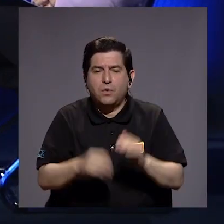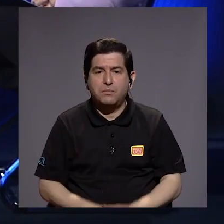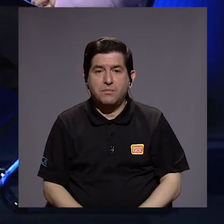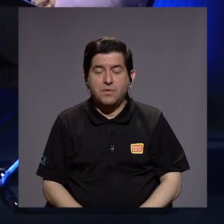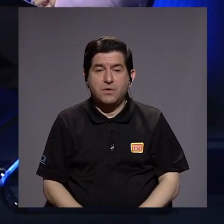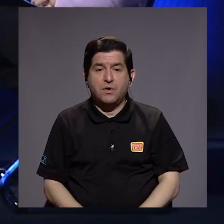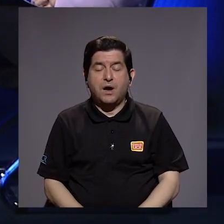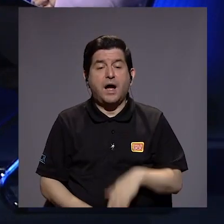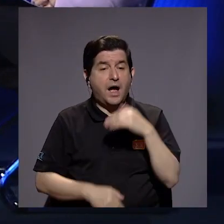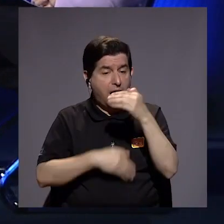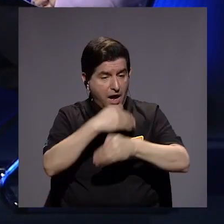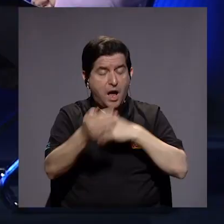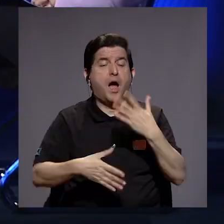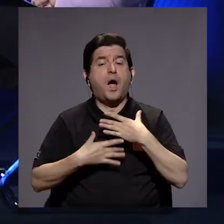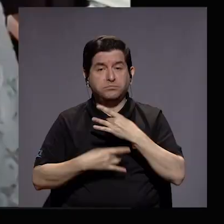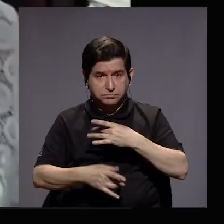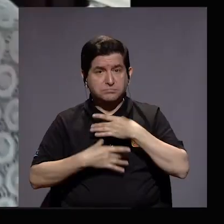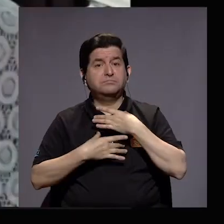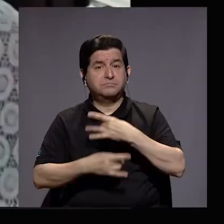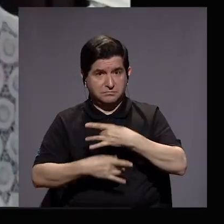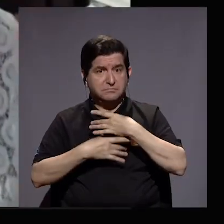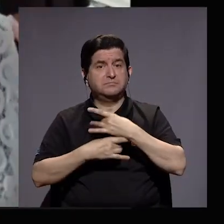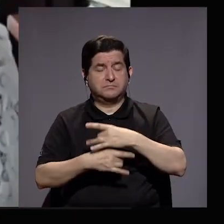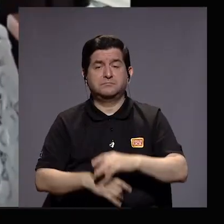un proceso muy interesante,